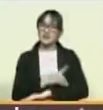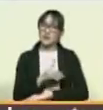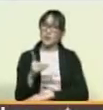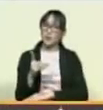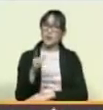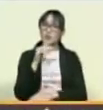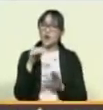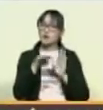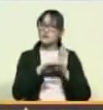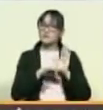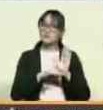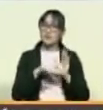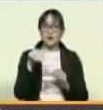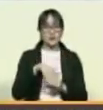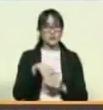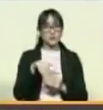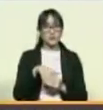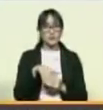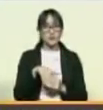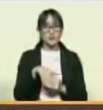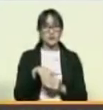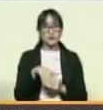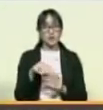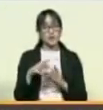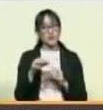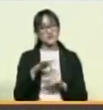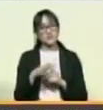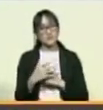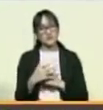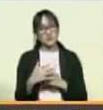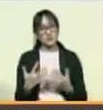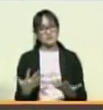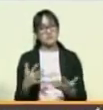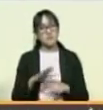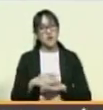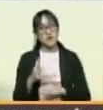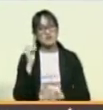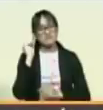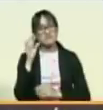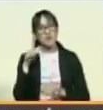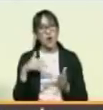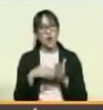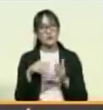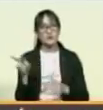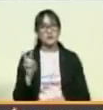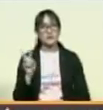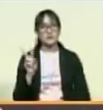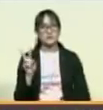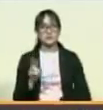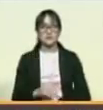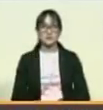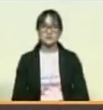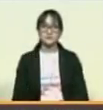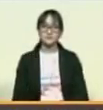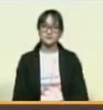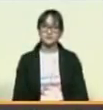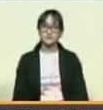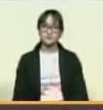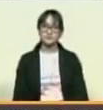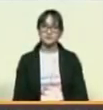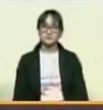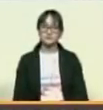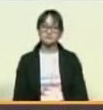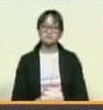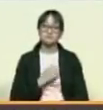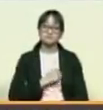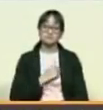no hay garantías electorales y toda esta situación. ¿Con qué inician esta campaña frente a estas amenazas internacionales? Mira,